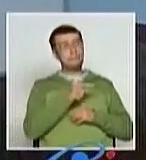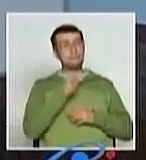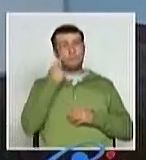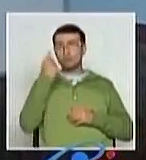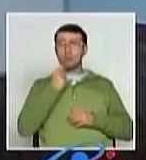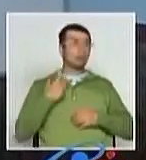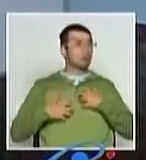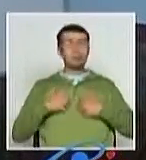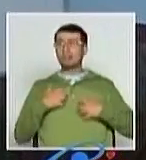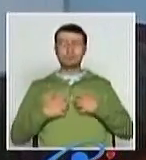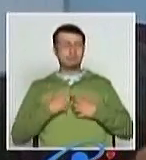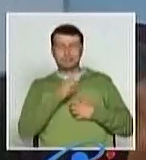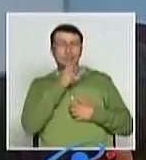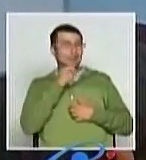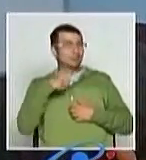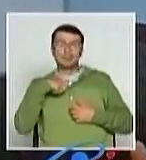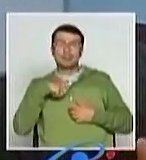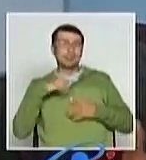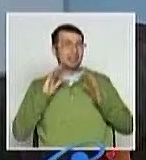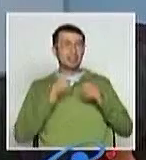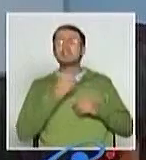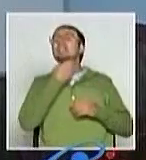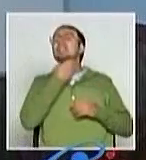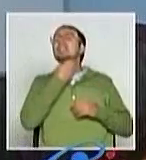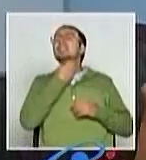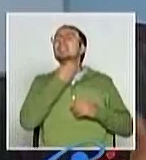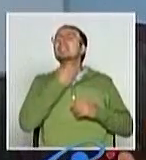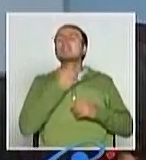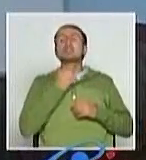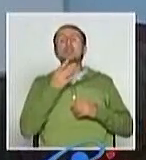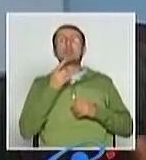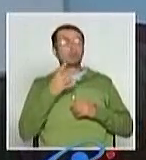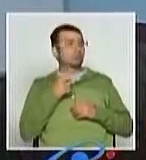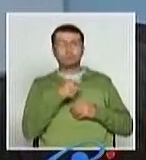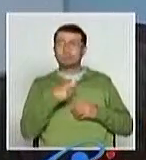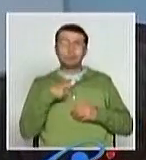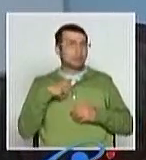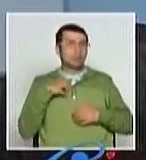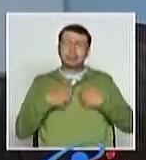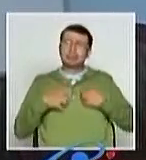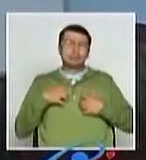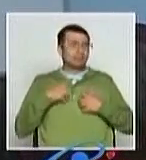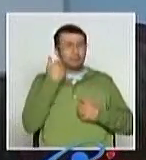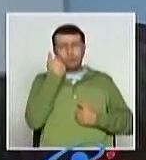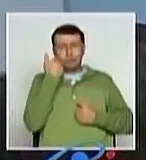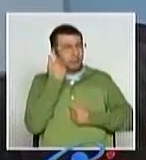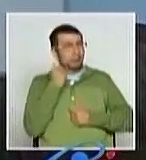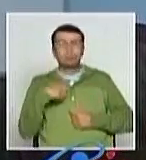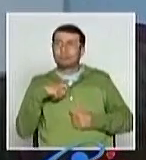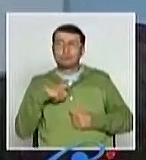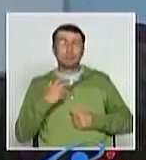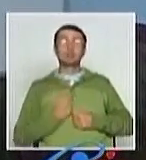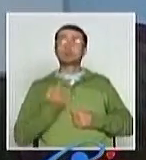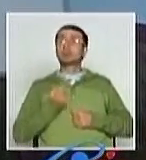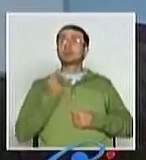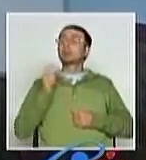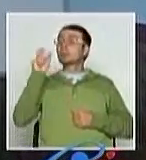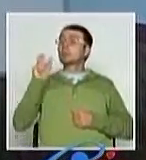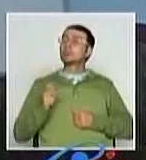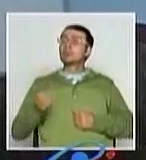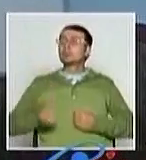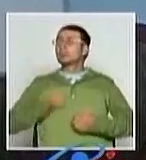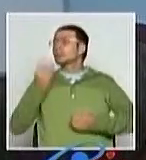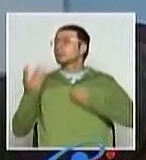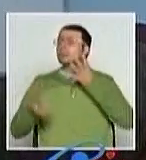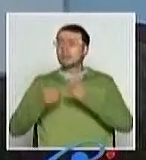que no tenía estaba manifestando una especie de hipocondría que no tenía solamente necesitaba un ser humano que la escuchara en su